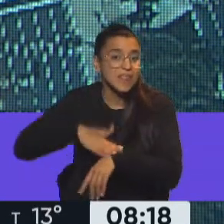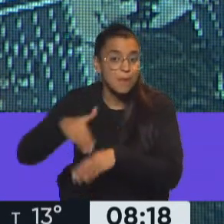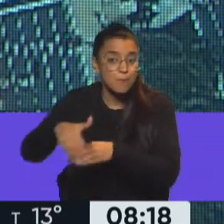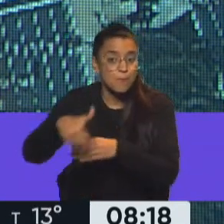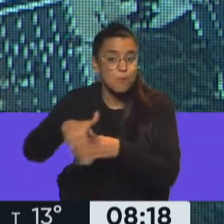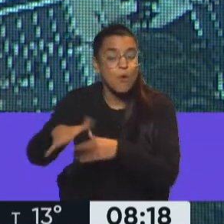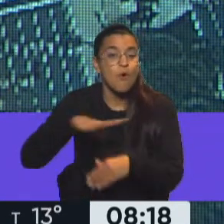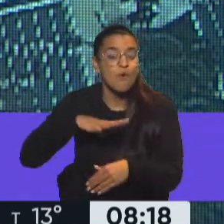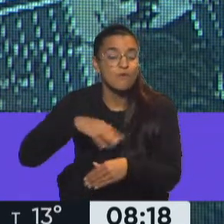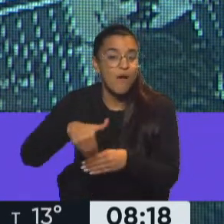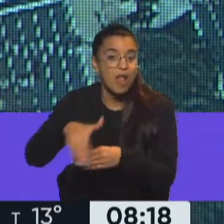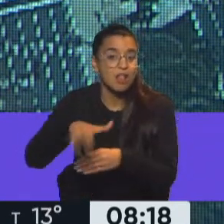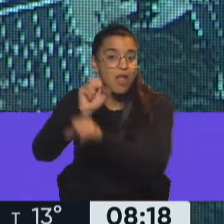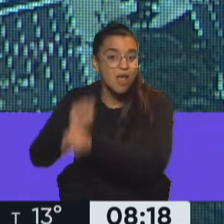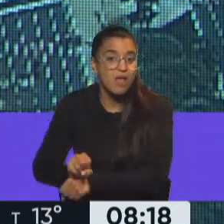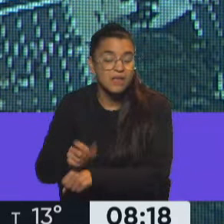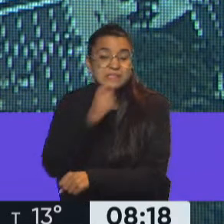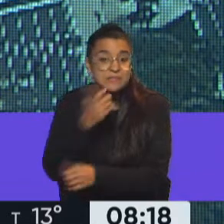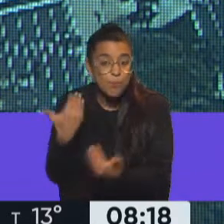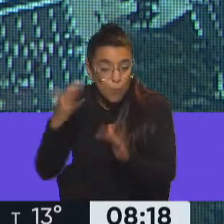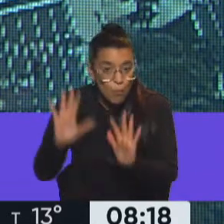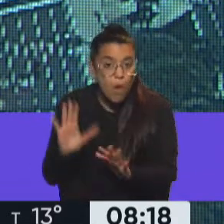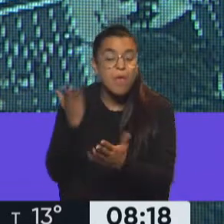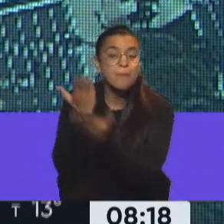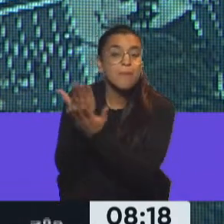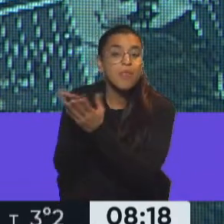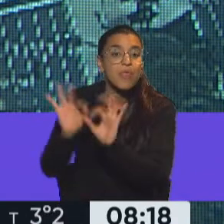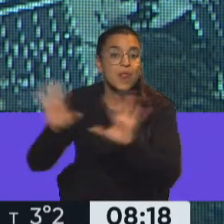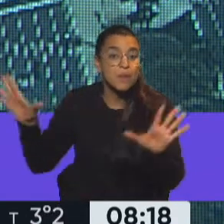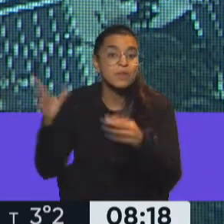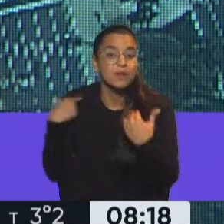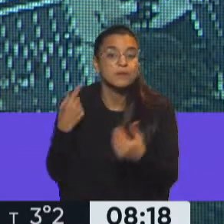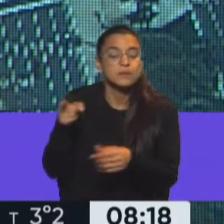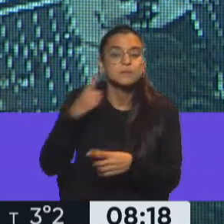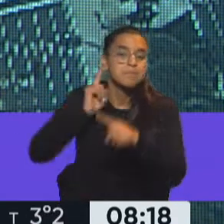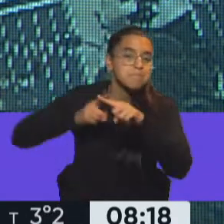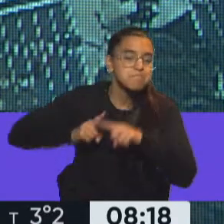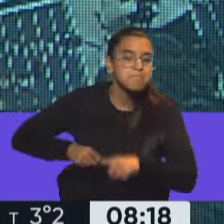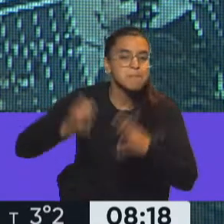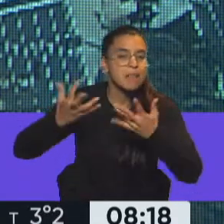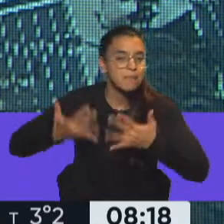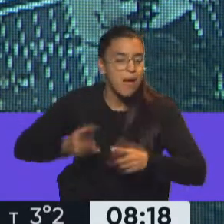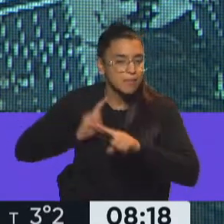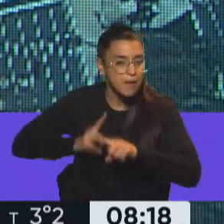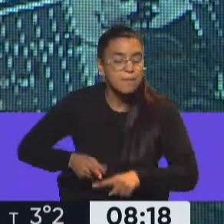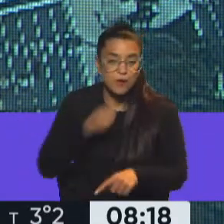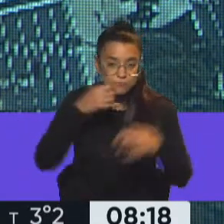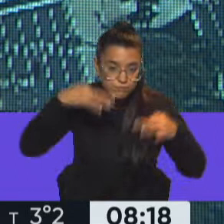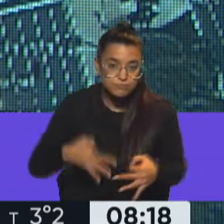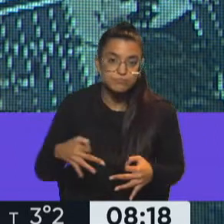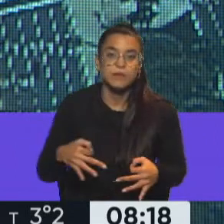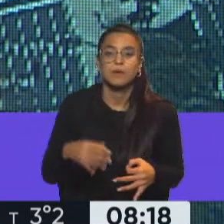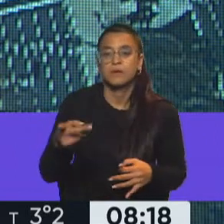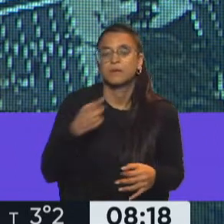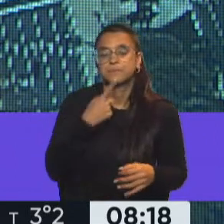implica la condena si está en condiciones de pedir la libertad condicional es una alquimia matemática pero en concreto se